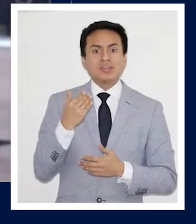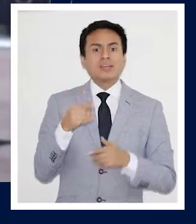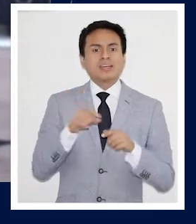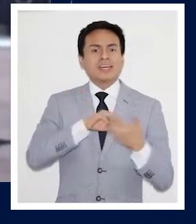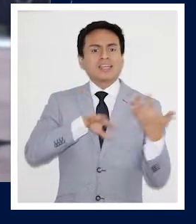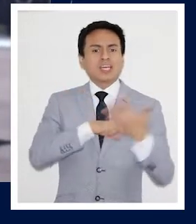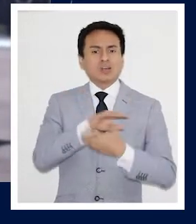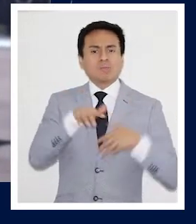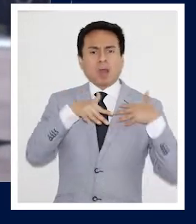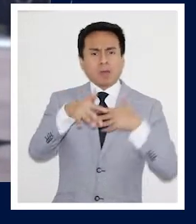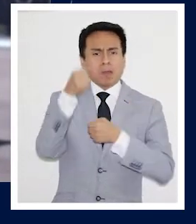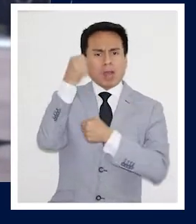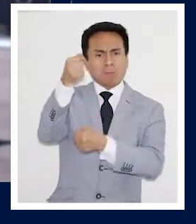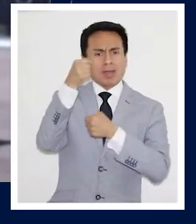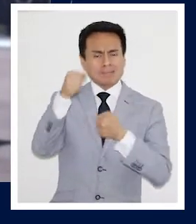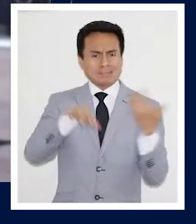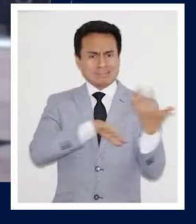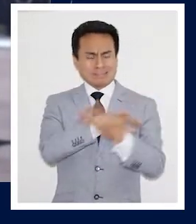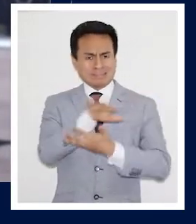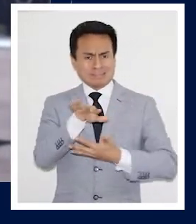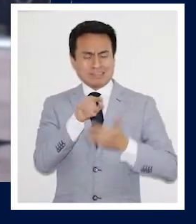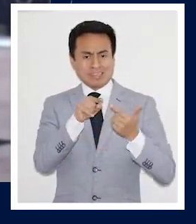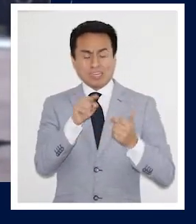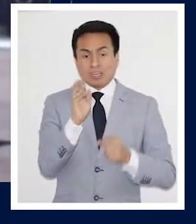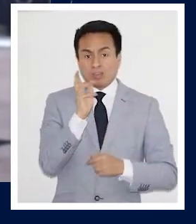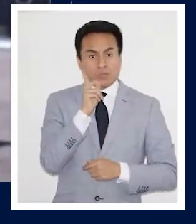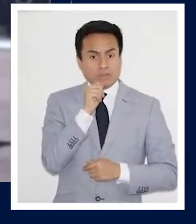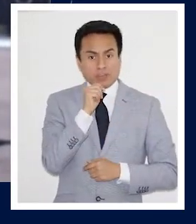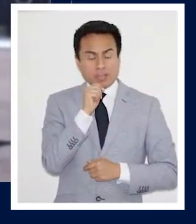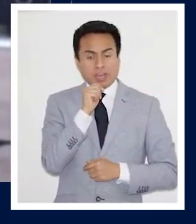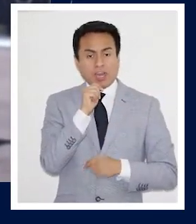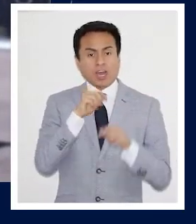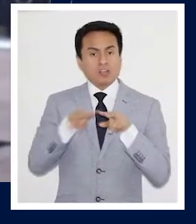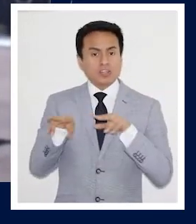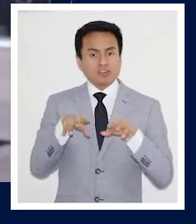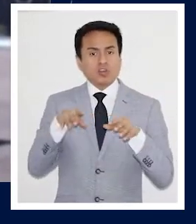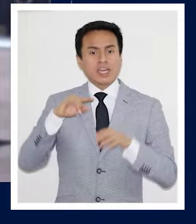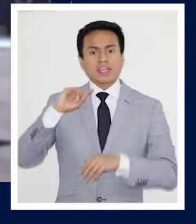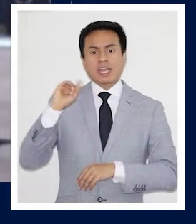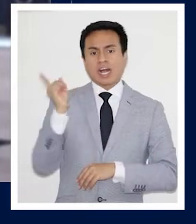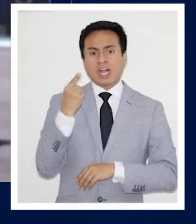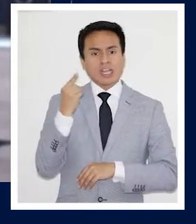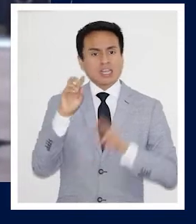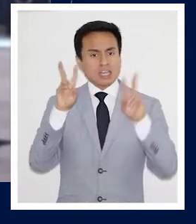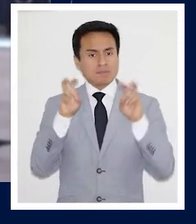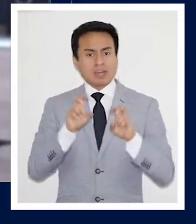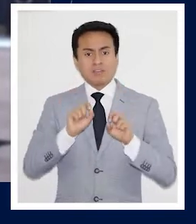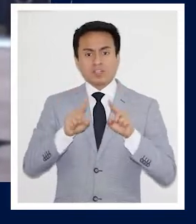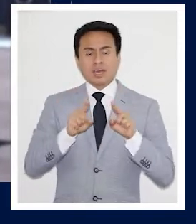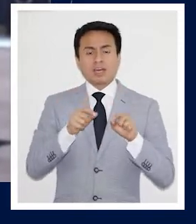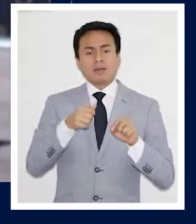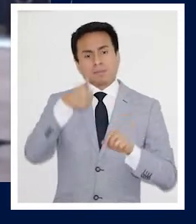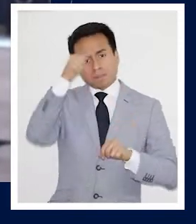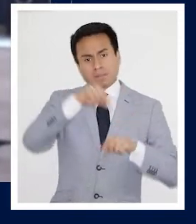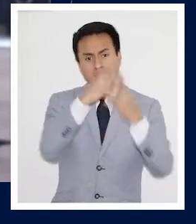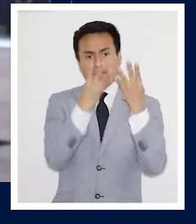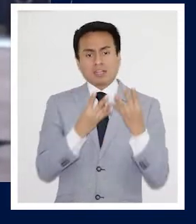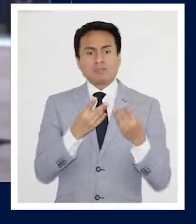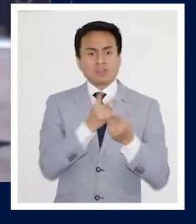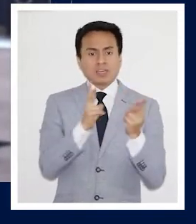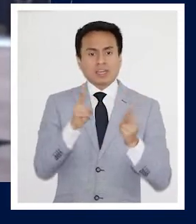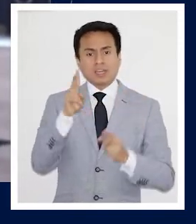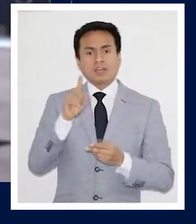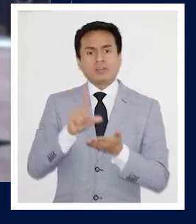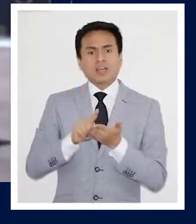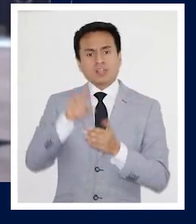refiriendo relativos al estallido social, efectivamente no existía una actuación generalizada de parte de la Defensoría Penal Pública